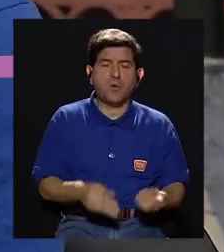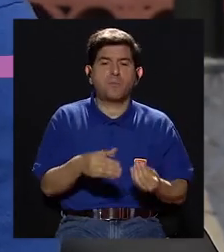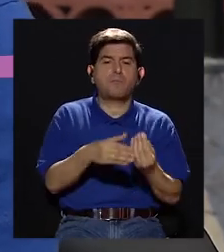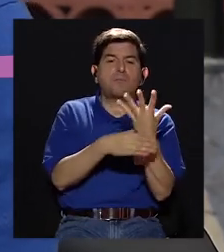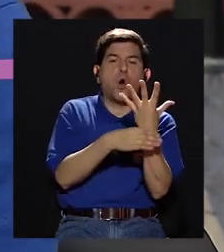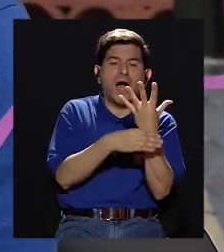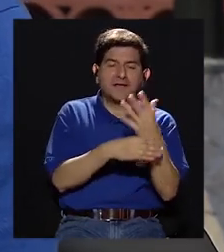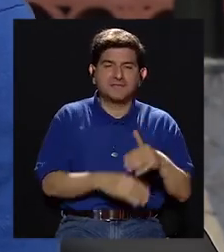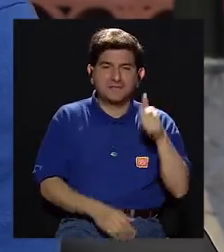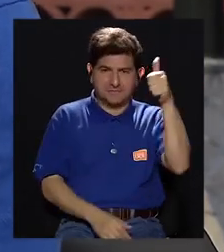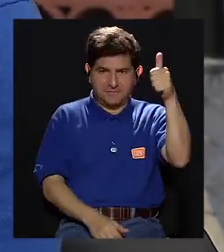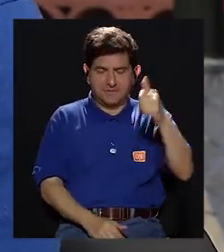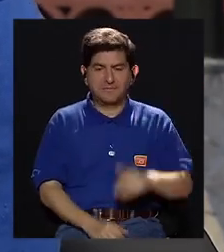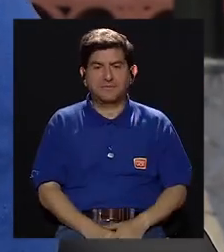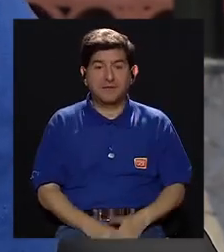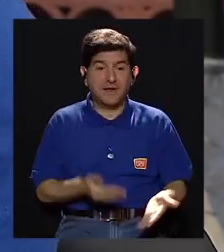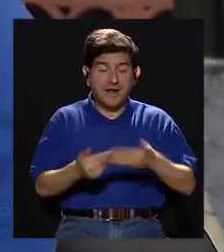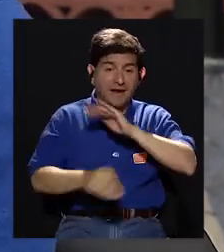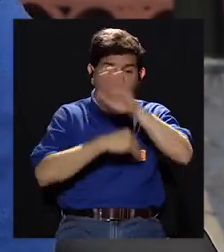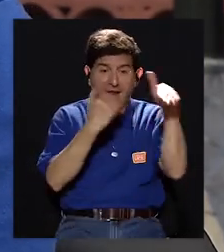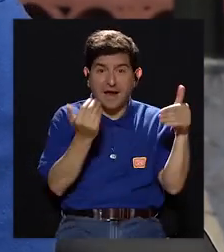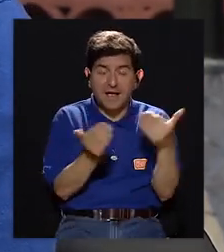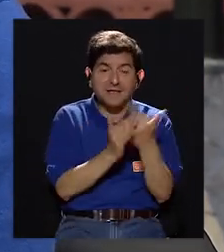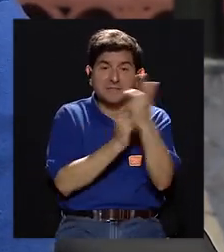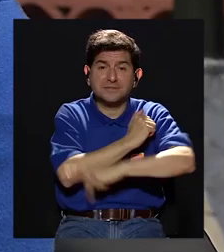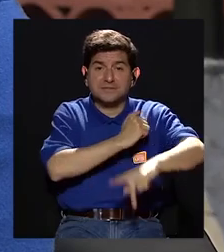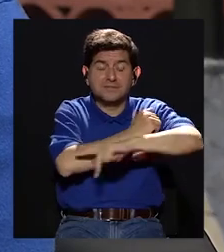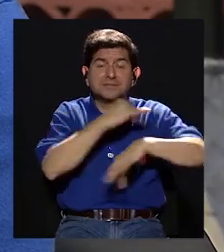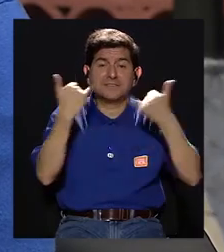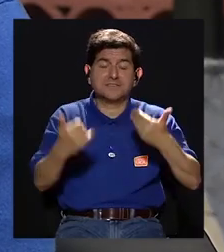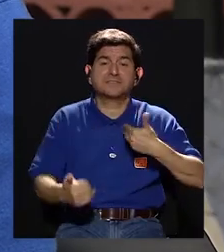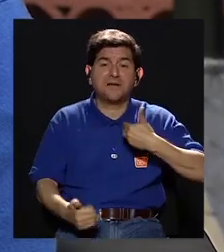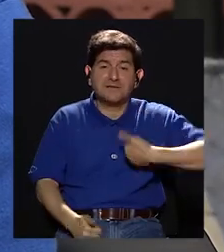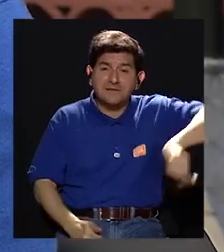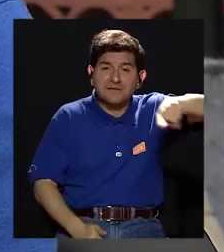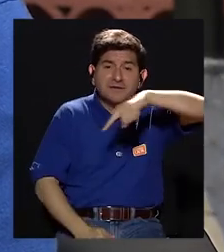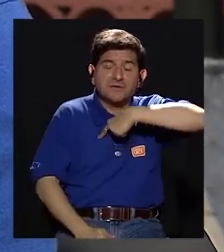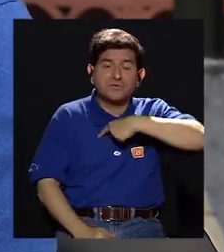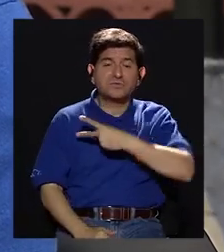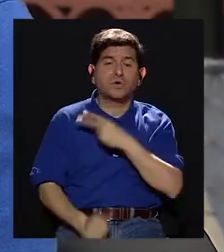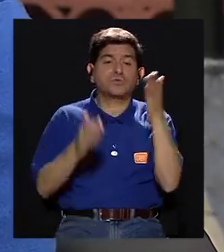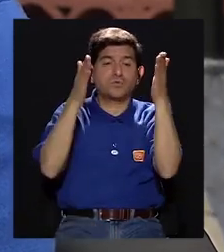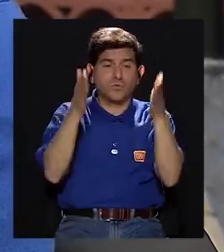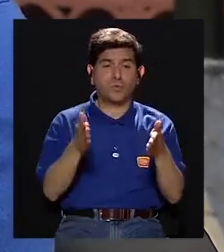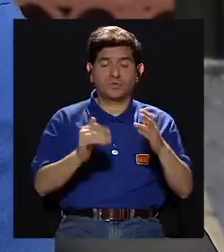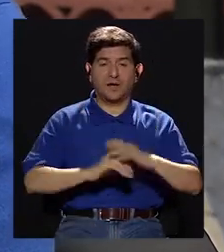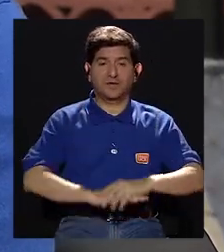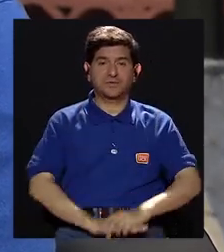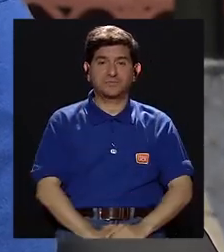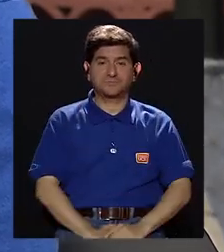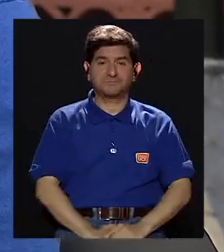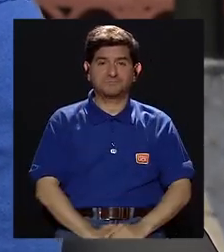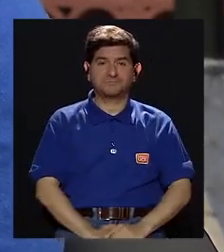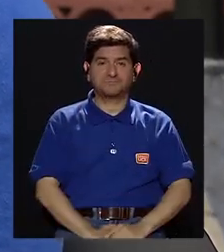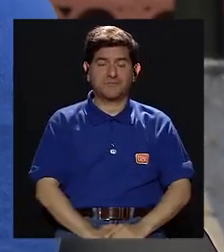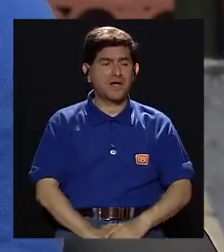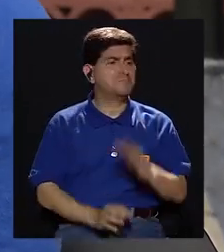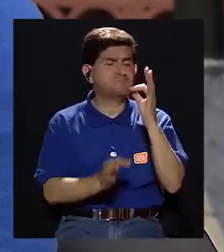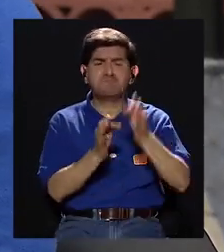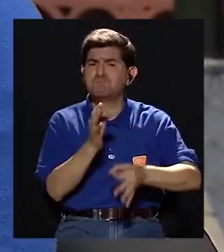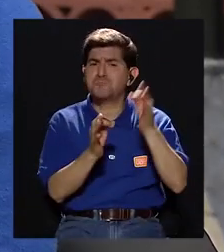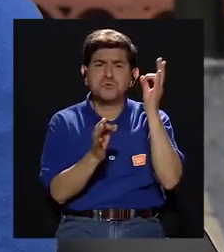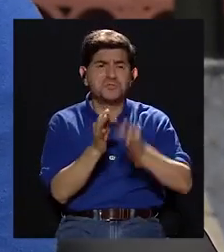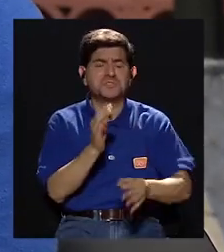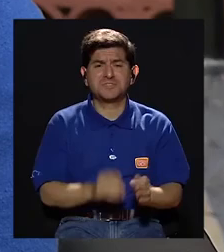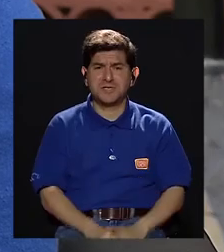en Poadas de Alajuela, realmente en casi que todo el territorio del país ya tenemos voluntarios. Entonces, pues es